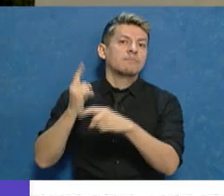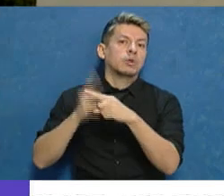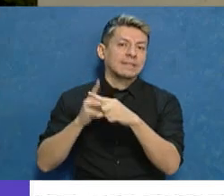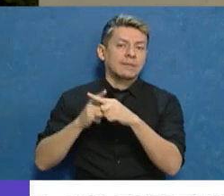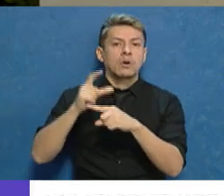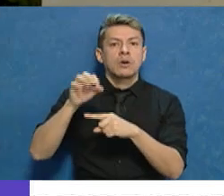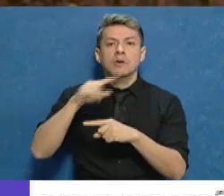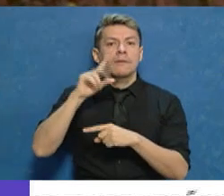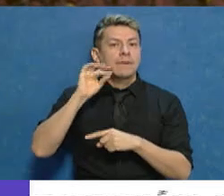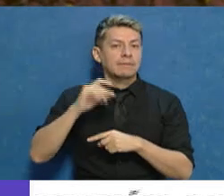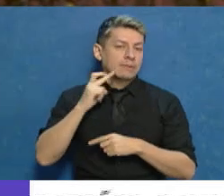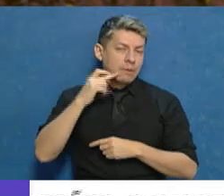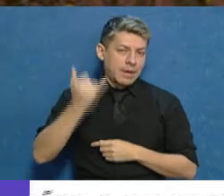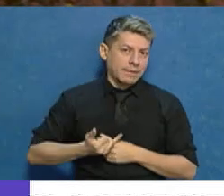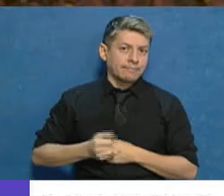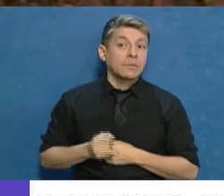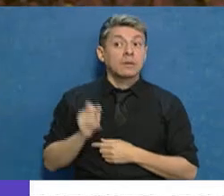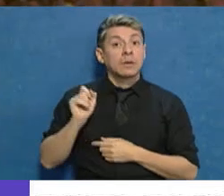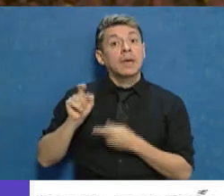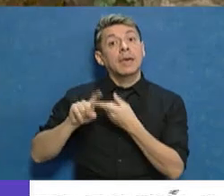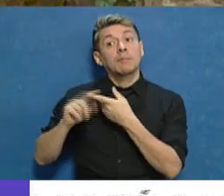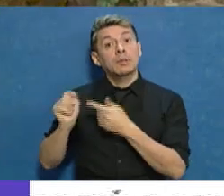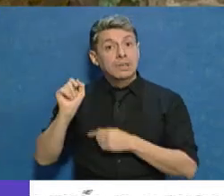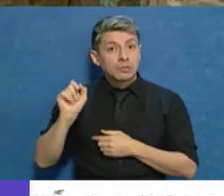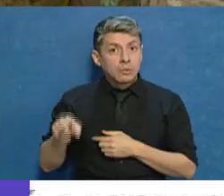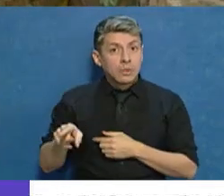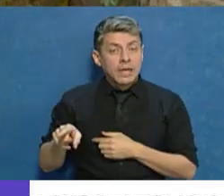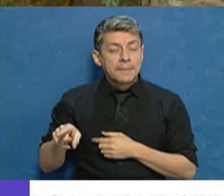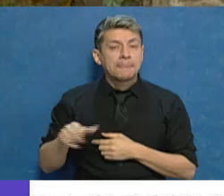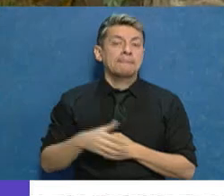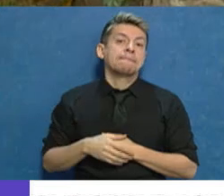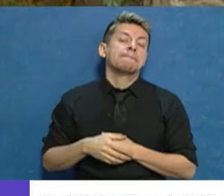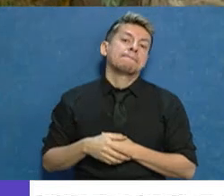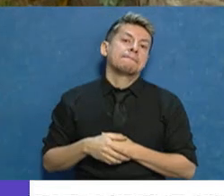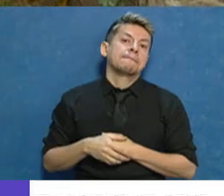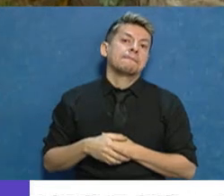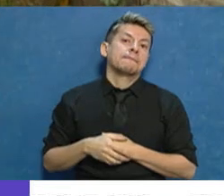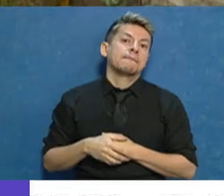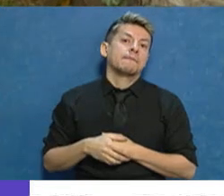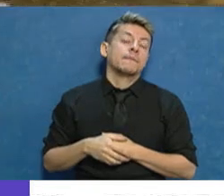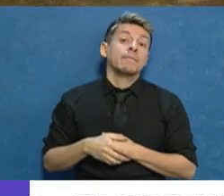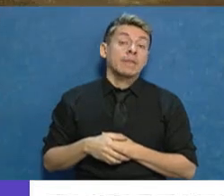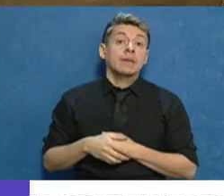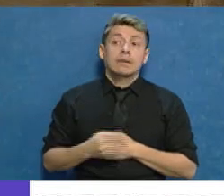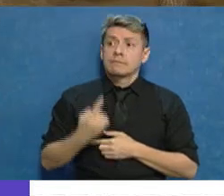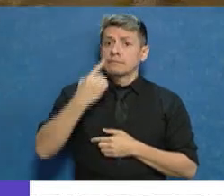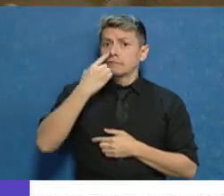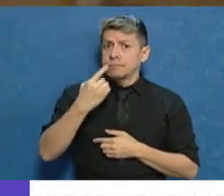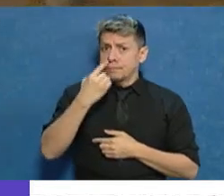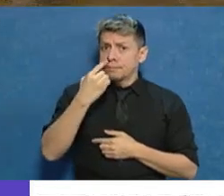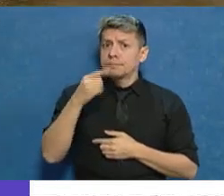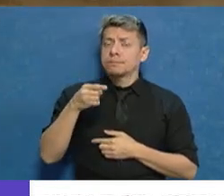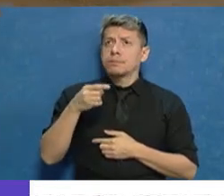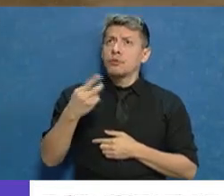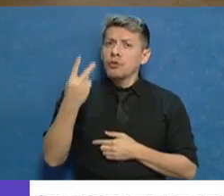COVID su esposa, y luego de que le han hecho dos hisopados que dieron negativo, le